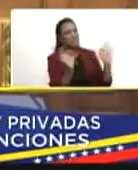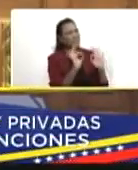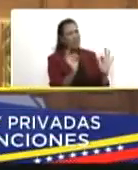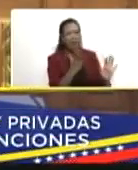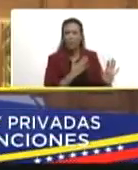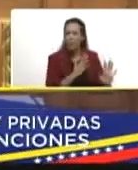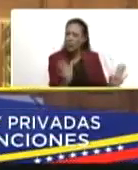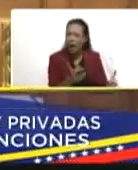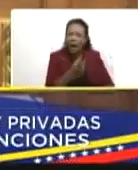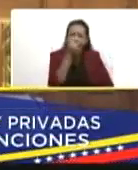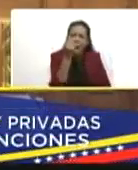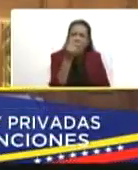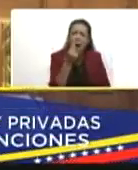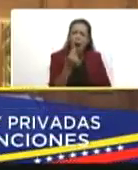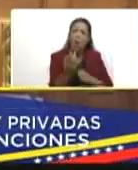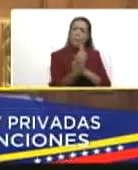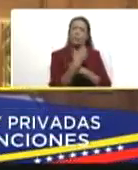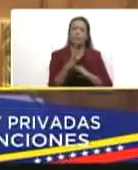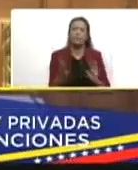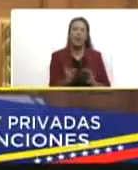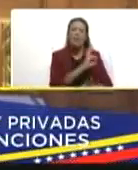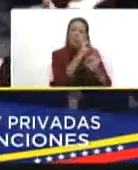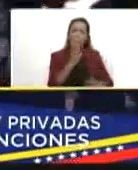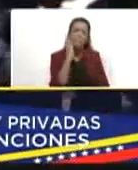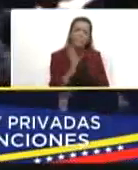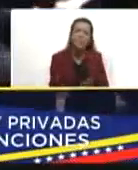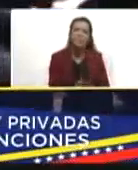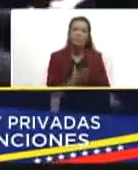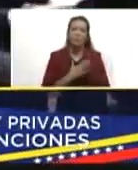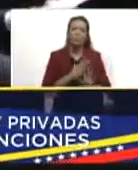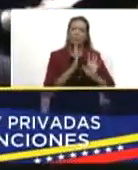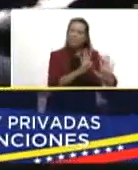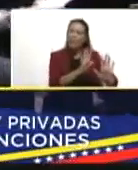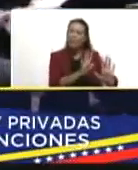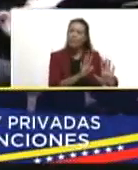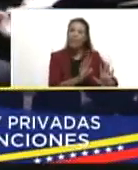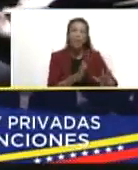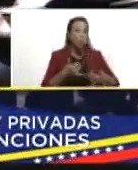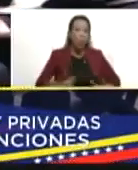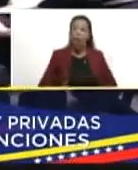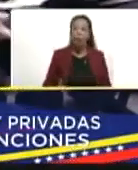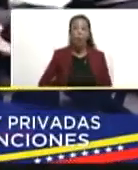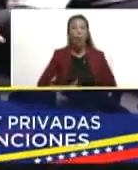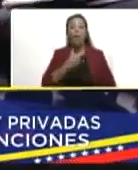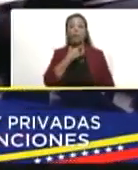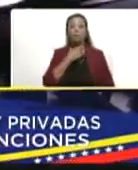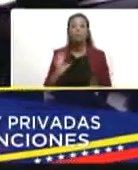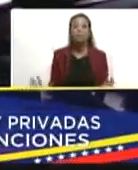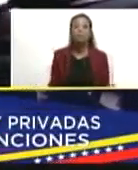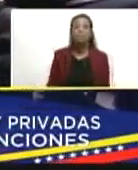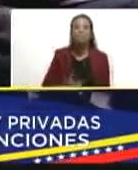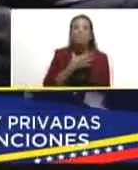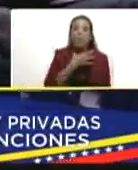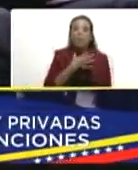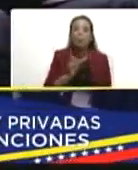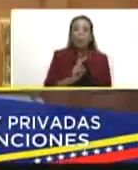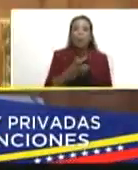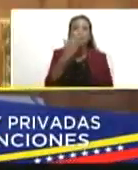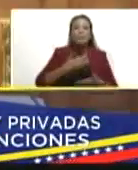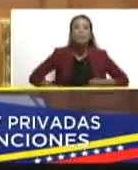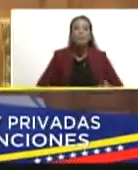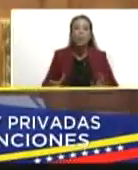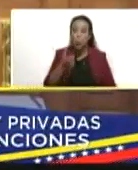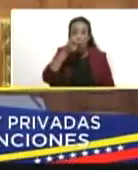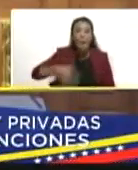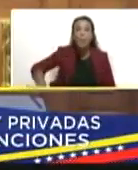funcionará Jamás con nuestra patria no nacimos el día de los cobardes nuestro